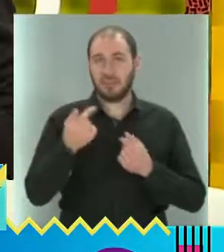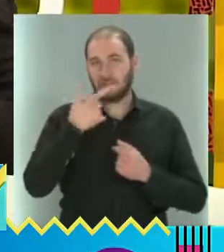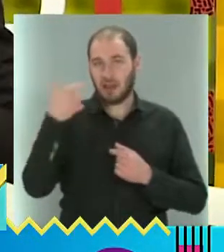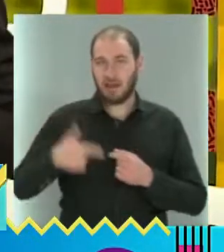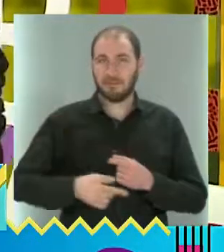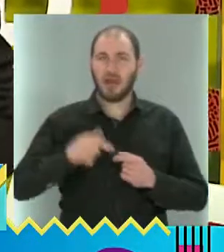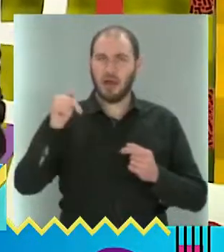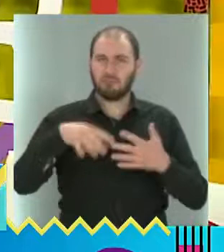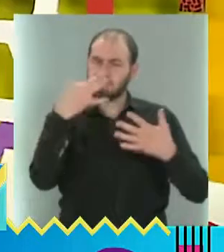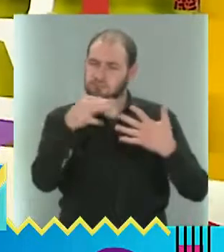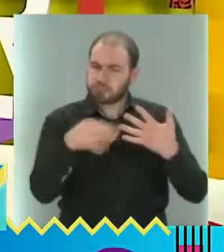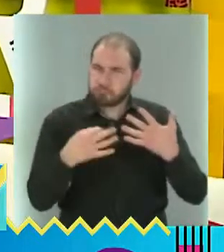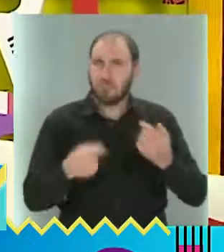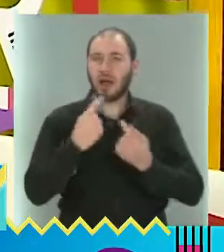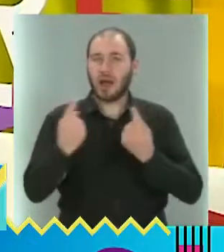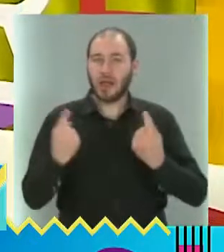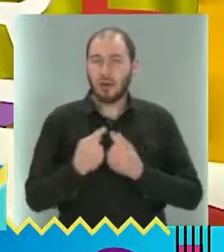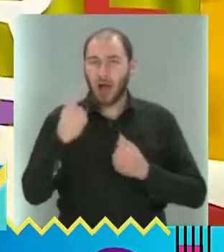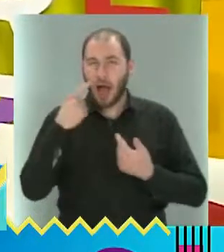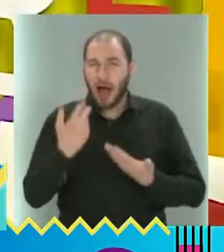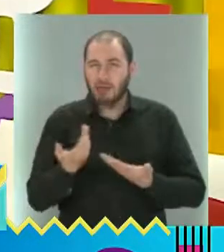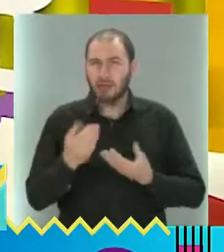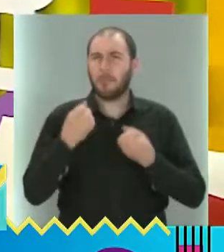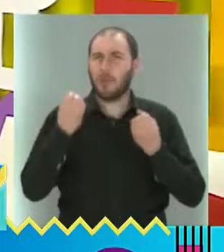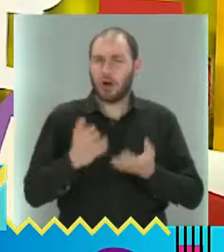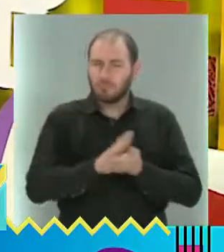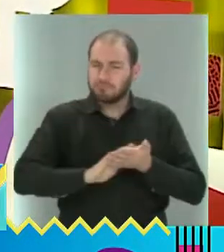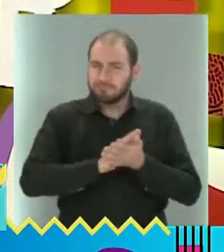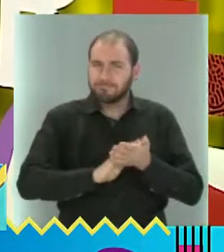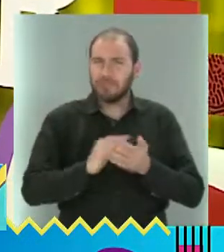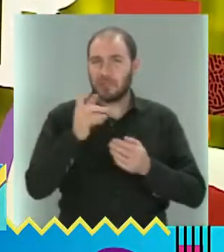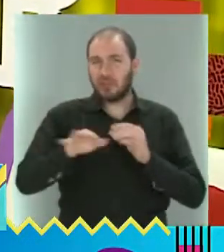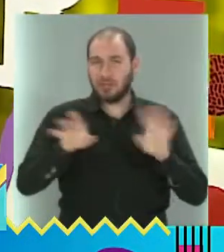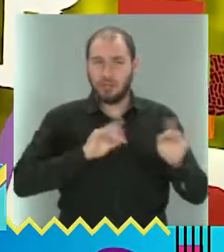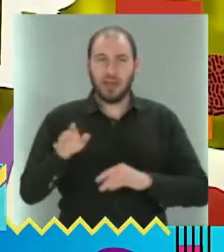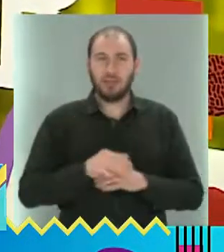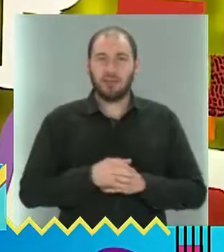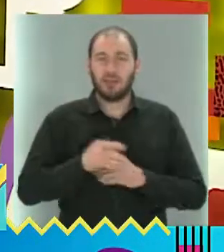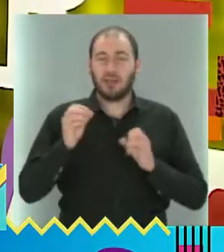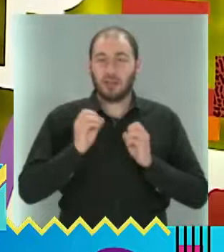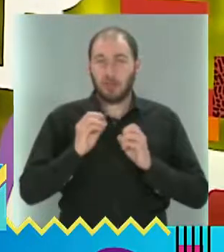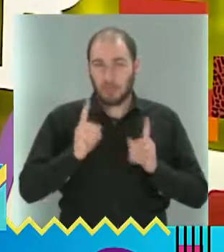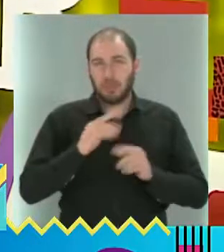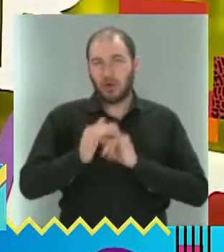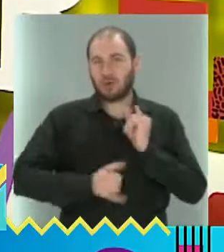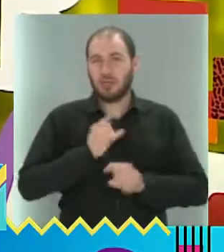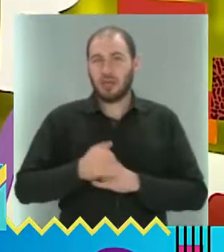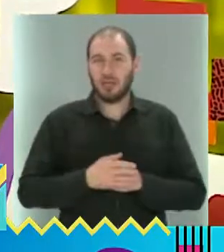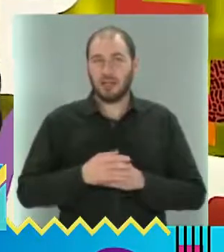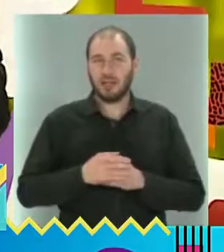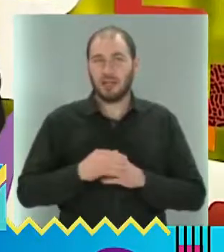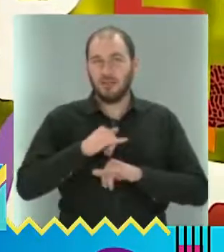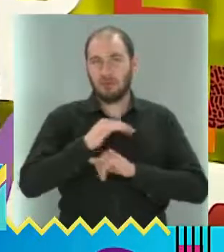el precio del combustible. Vamos a ir revisando esos números y encontrándole algunas explicaciones con nuestros invitados. Vamos a repetir